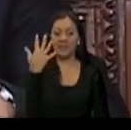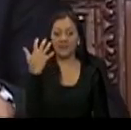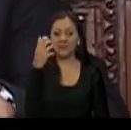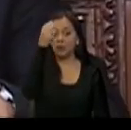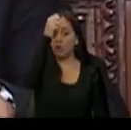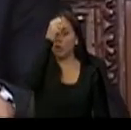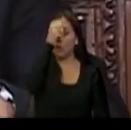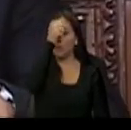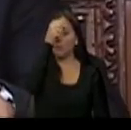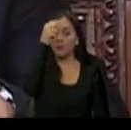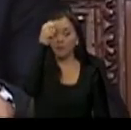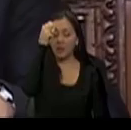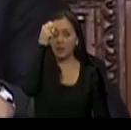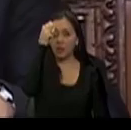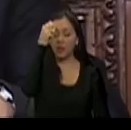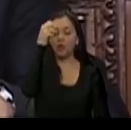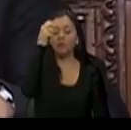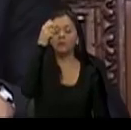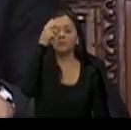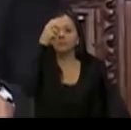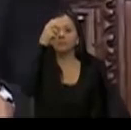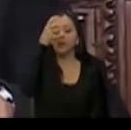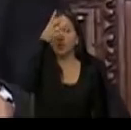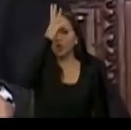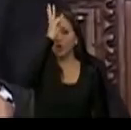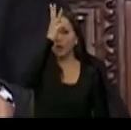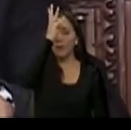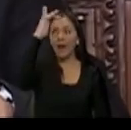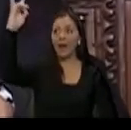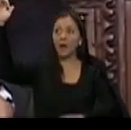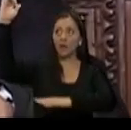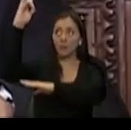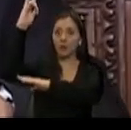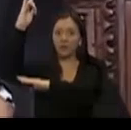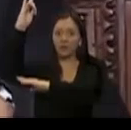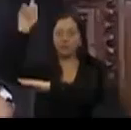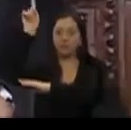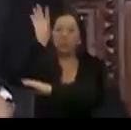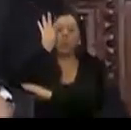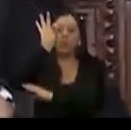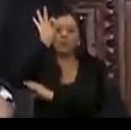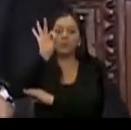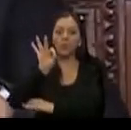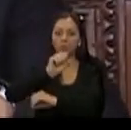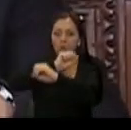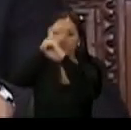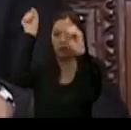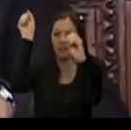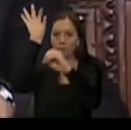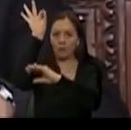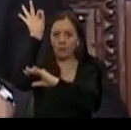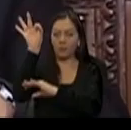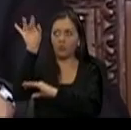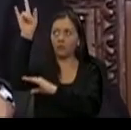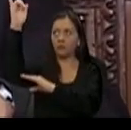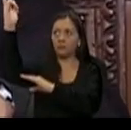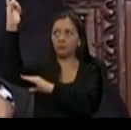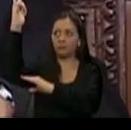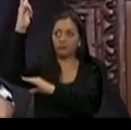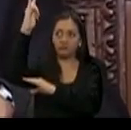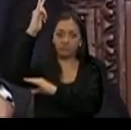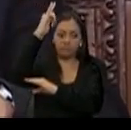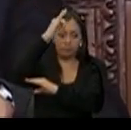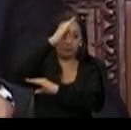aeropuerto Fiumicino de Roma a las 9 horas locales y llegará el mismo día